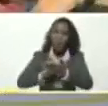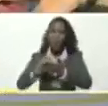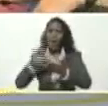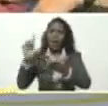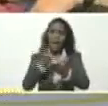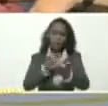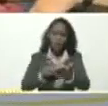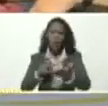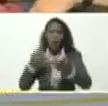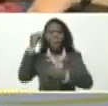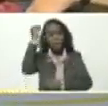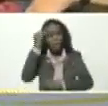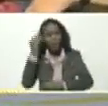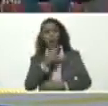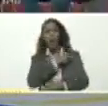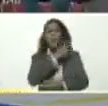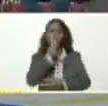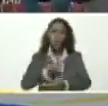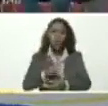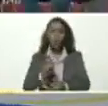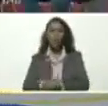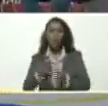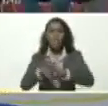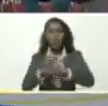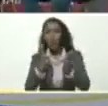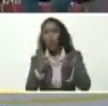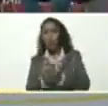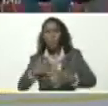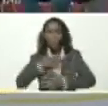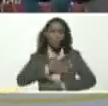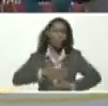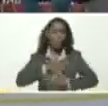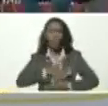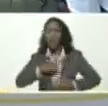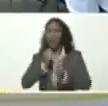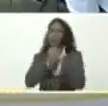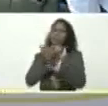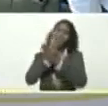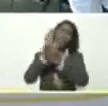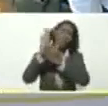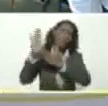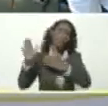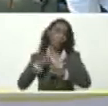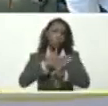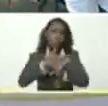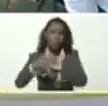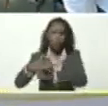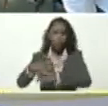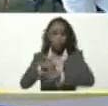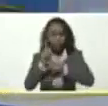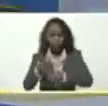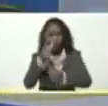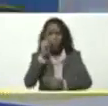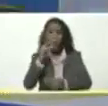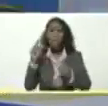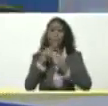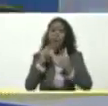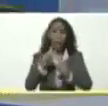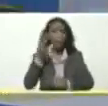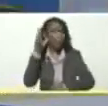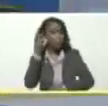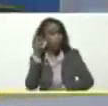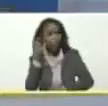del mundo, pensadores, pensadoras, el placer infinito de compartir con ellos la palabra, de